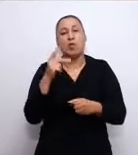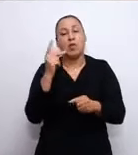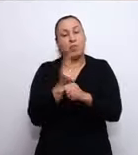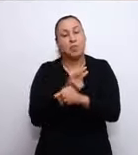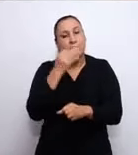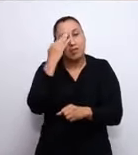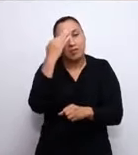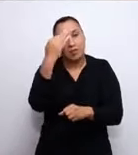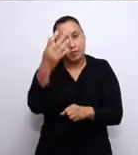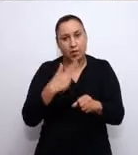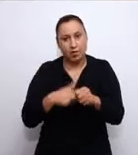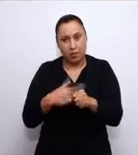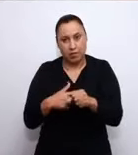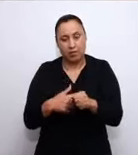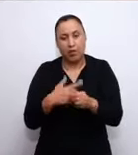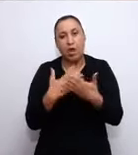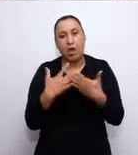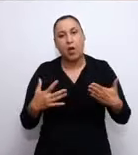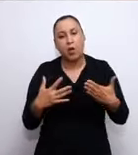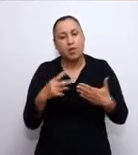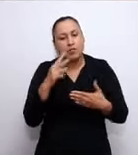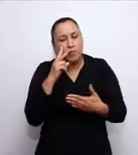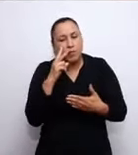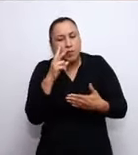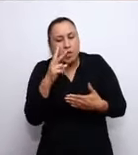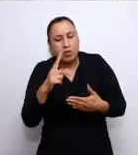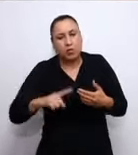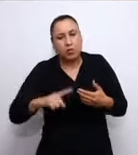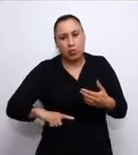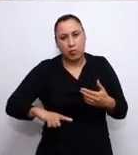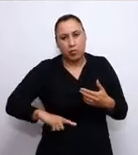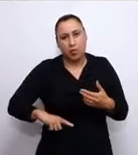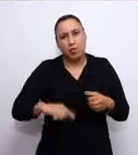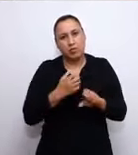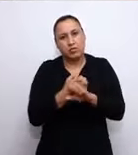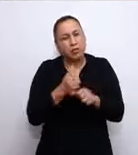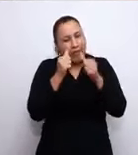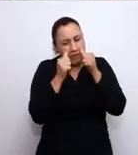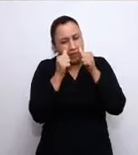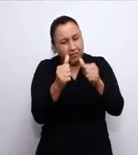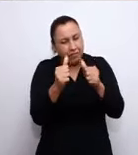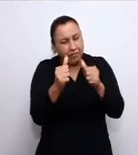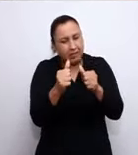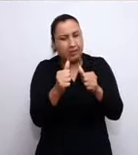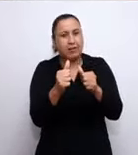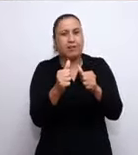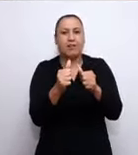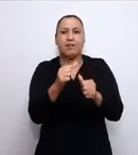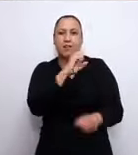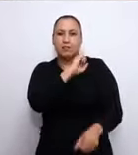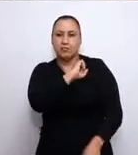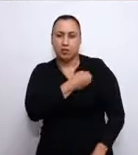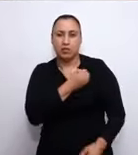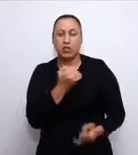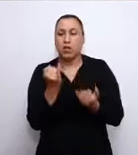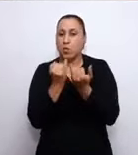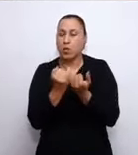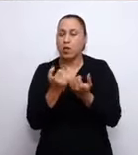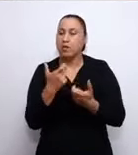dentro de las complicaciones del presente estamos volcados como gobierno del estado atender tanto el tema de salud